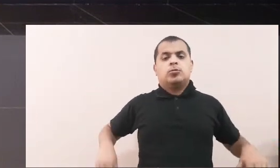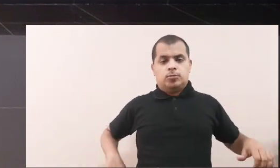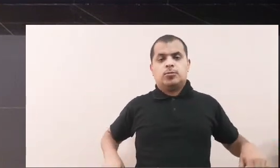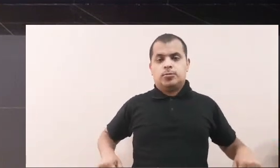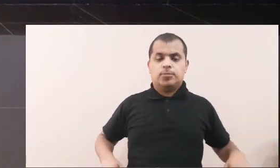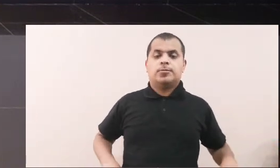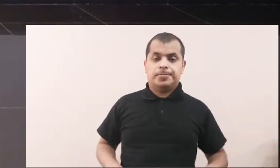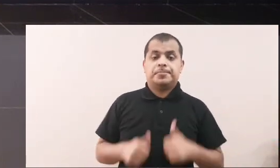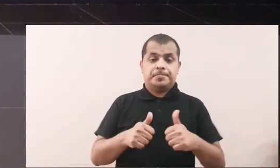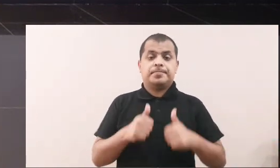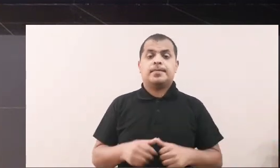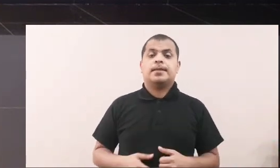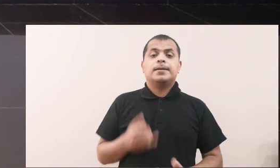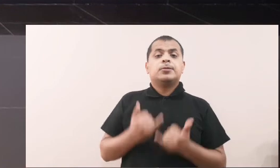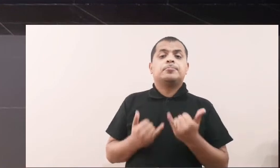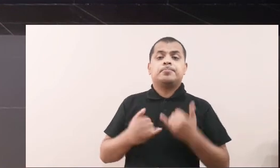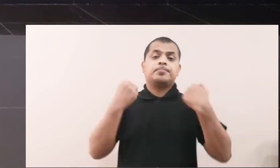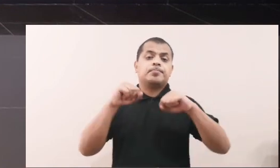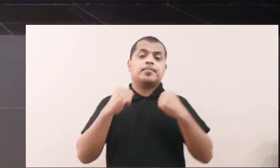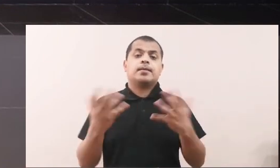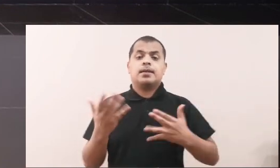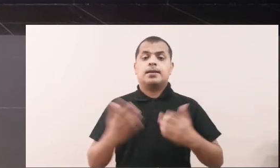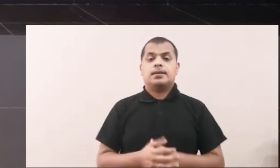está jalando el cuádriceps. Y el último ejercicio de